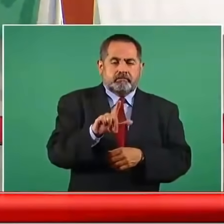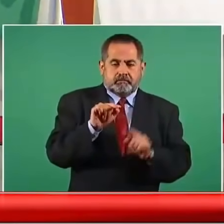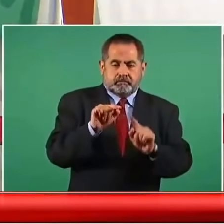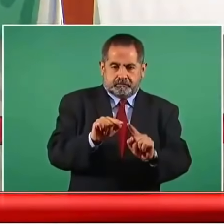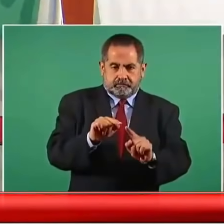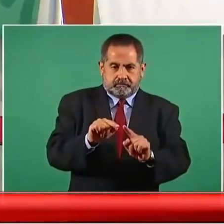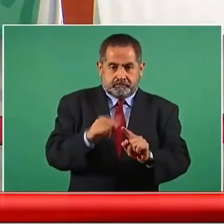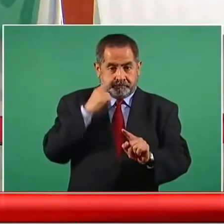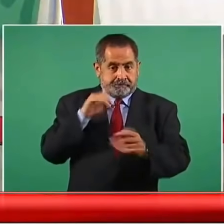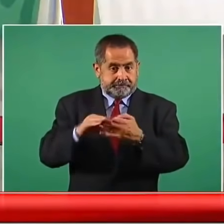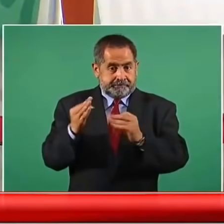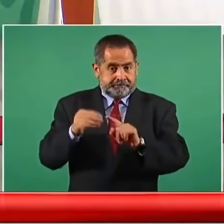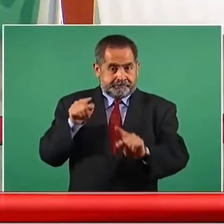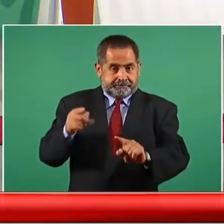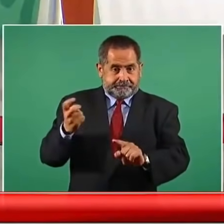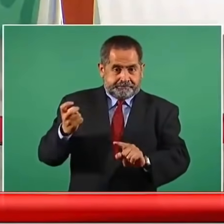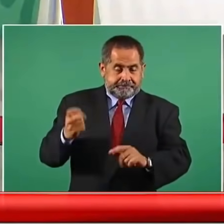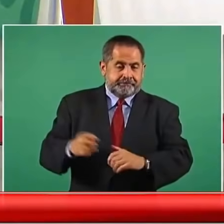Aquí está Calakmul, esto.